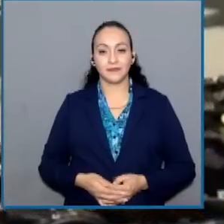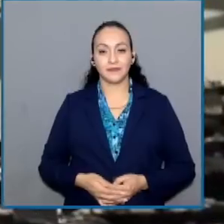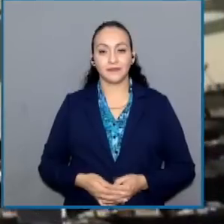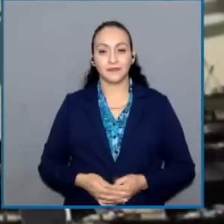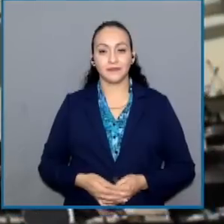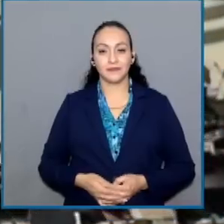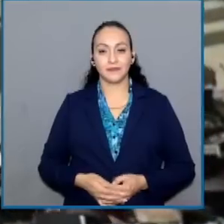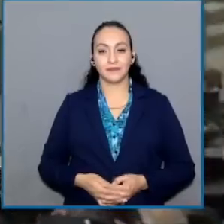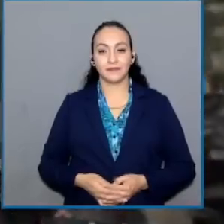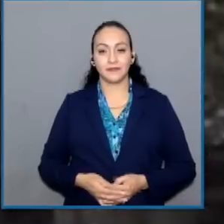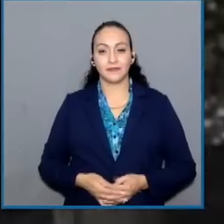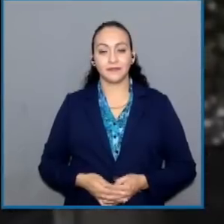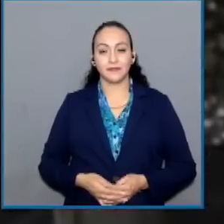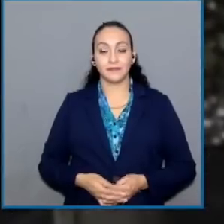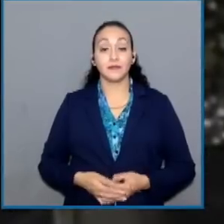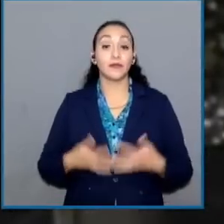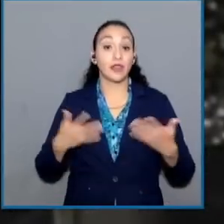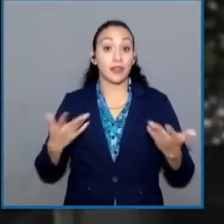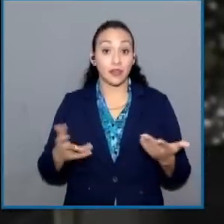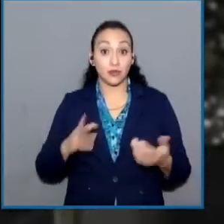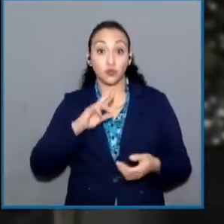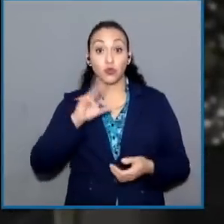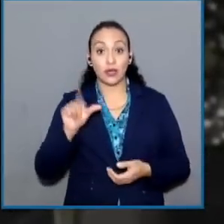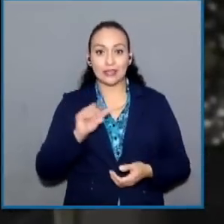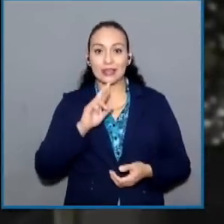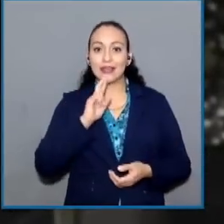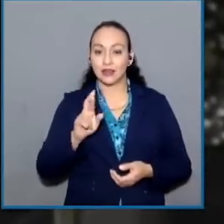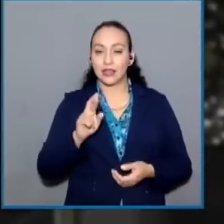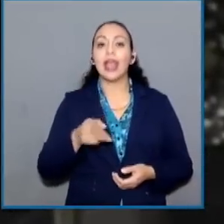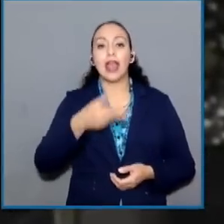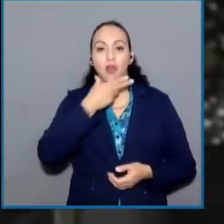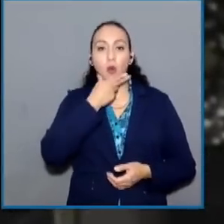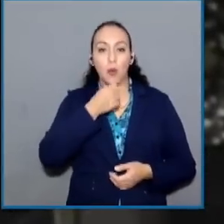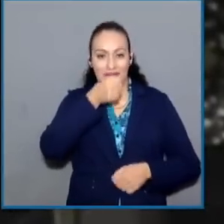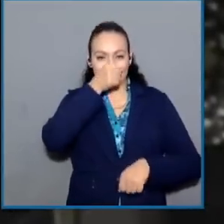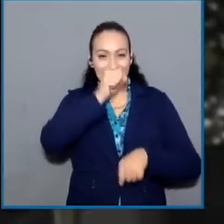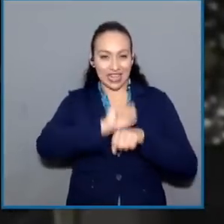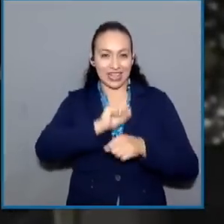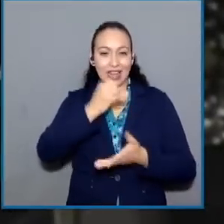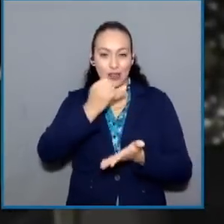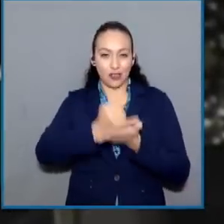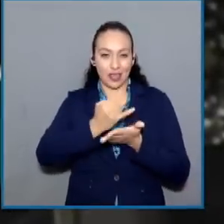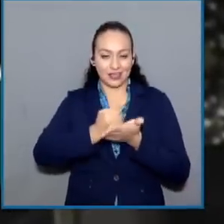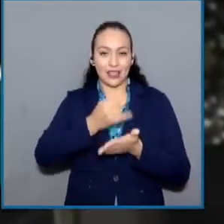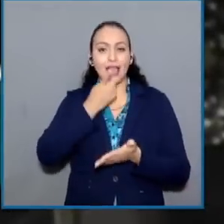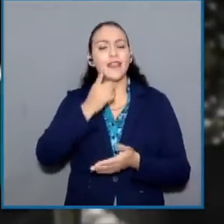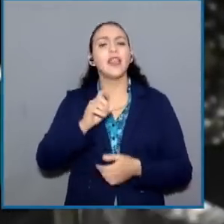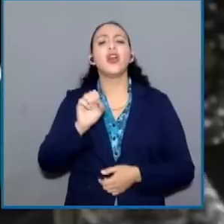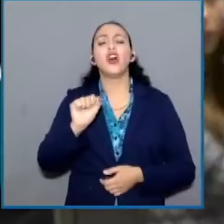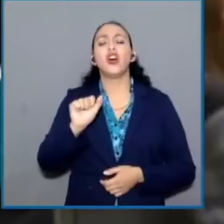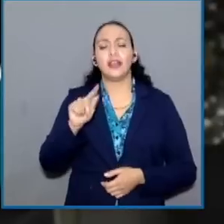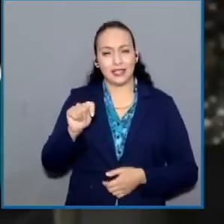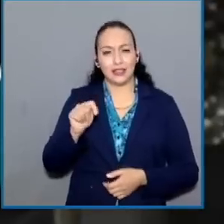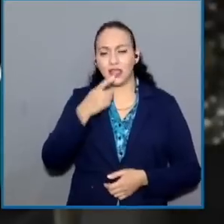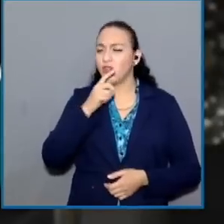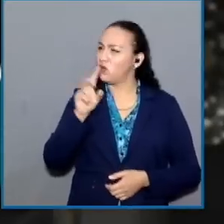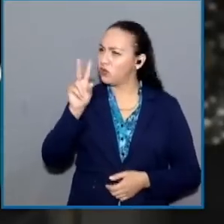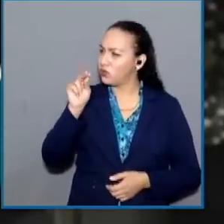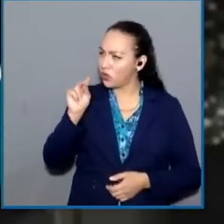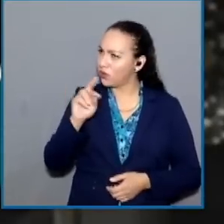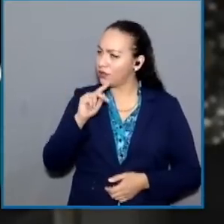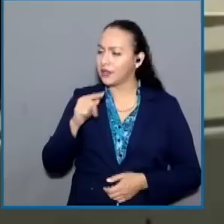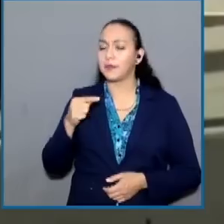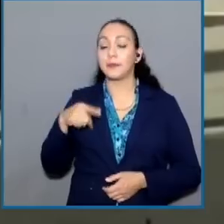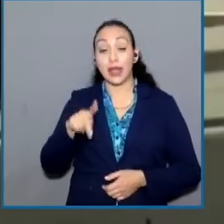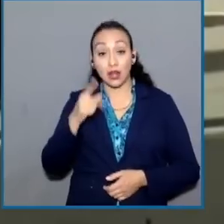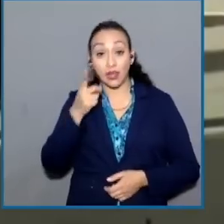En respuesta, el secretario de Hacienda pidió no exagerar a quienes hablan de una desaceleración económica. Lo que sí dijo es que se